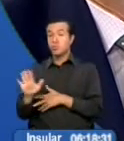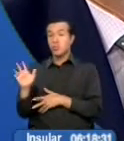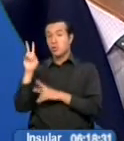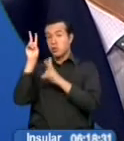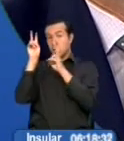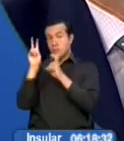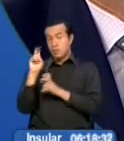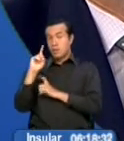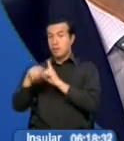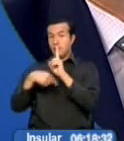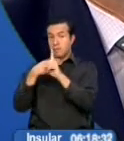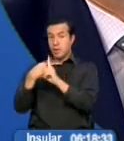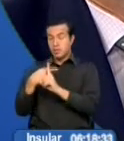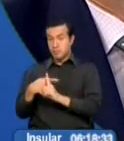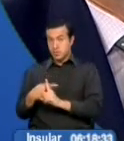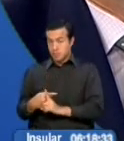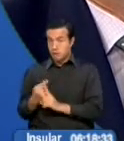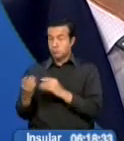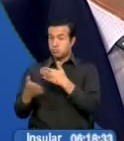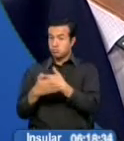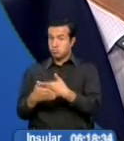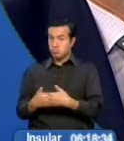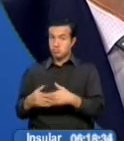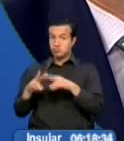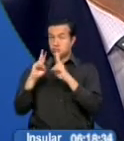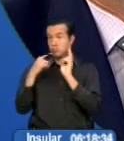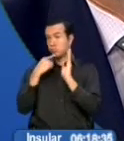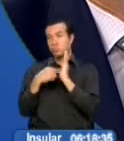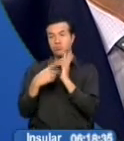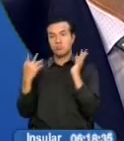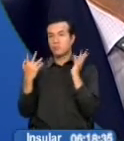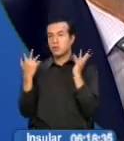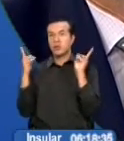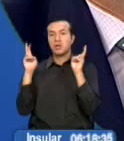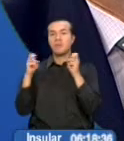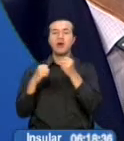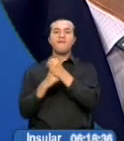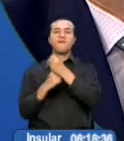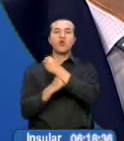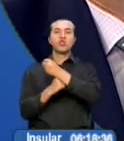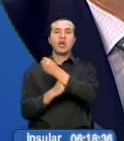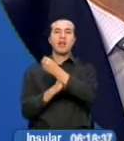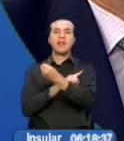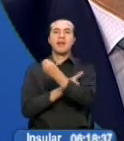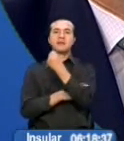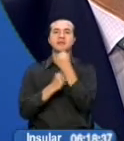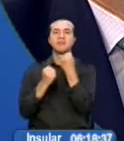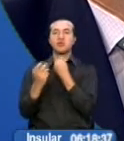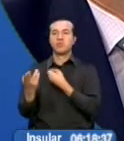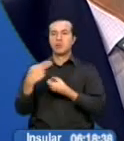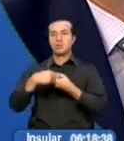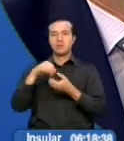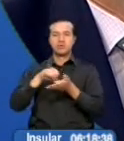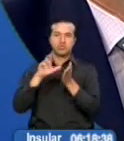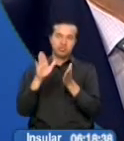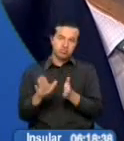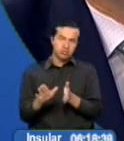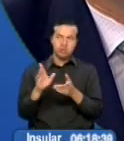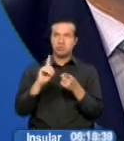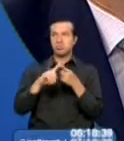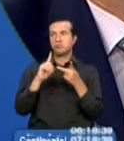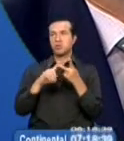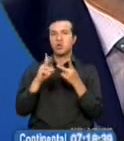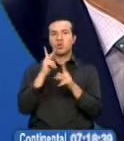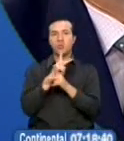temas adicionales en relación, por ejemplo, con el fortalecimiento de la participación ciudadana, con